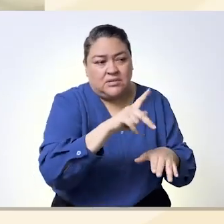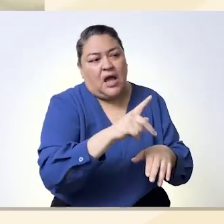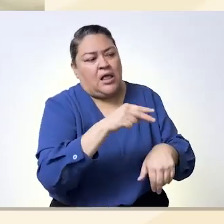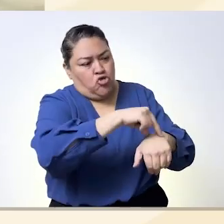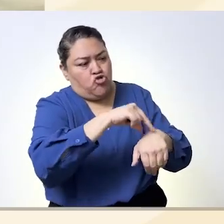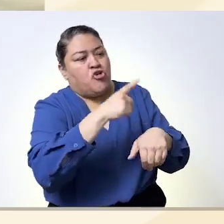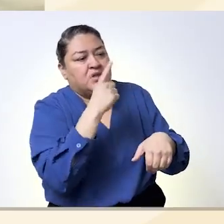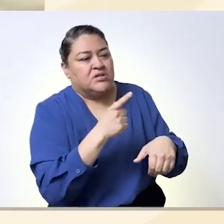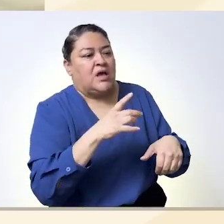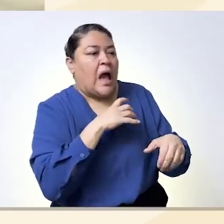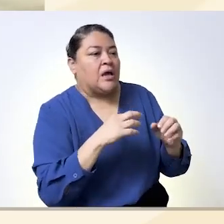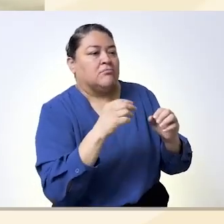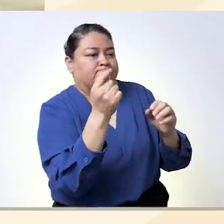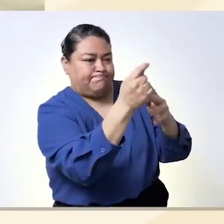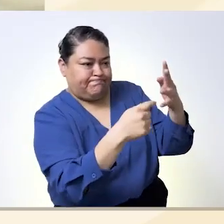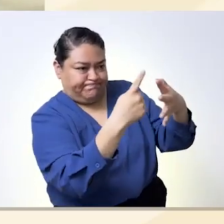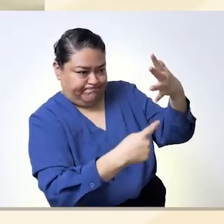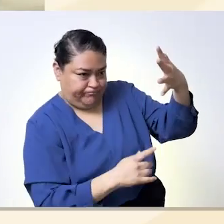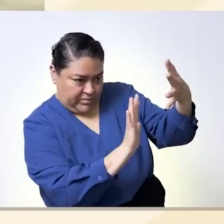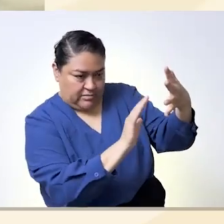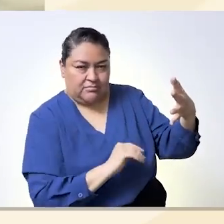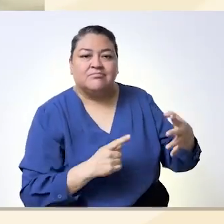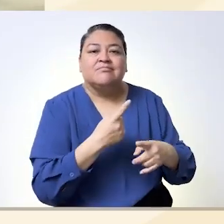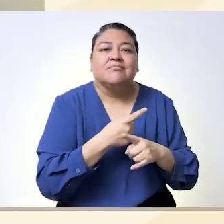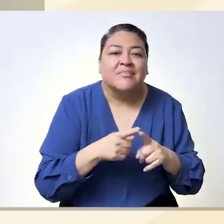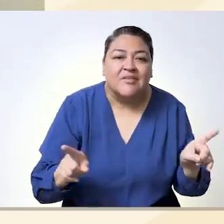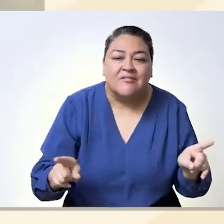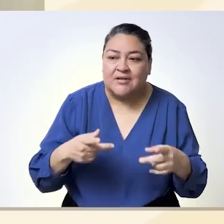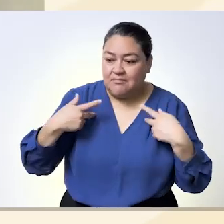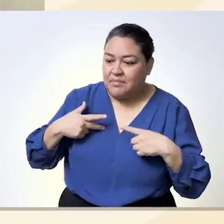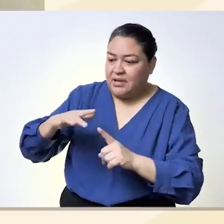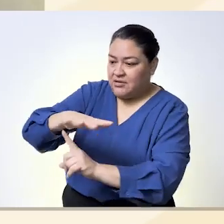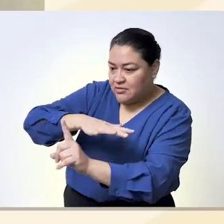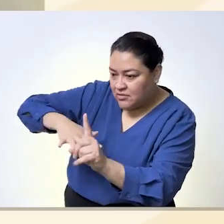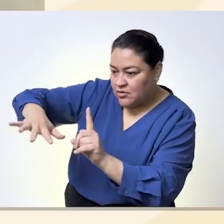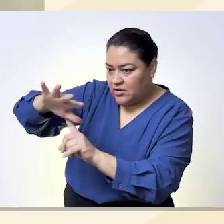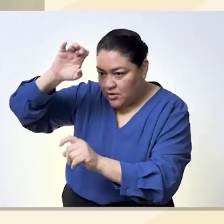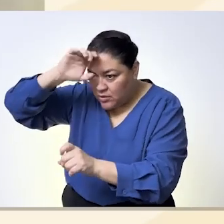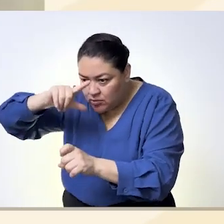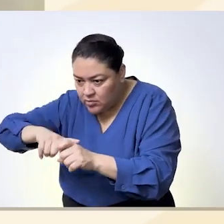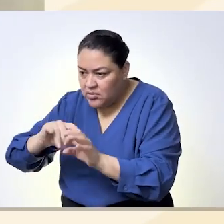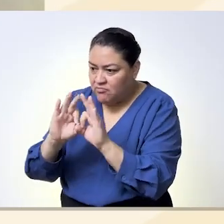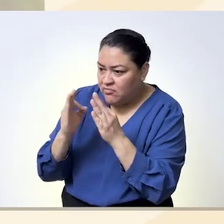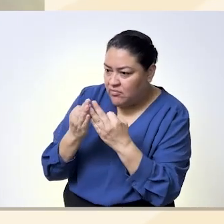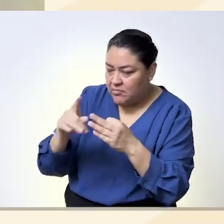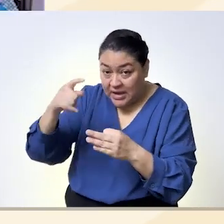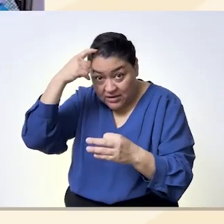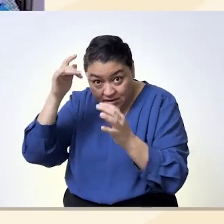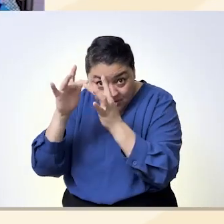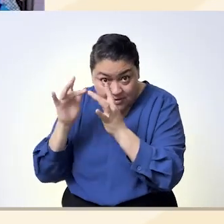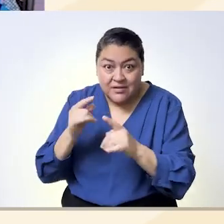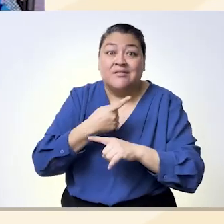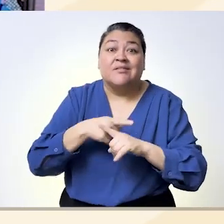que es como, un conjunto de síntomas y tú esto, ¿no? Es más bien, ¿cuál es tu contexto? ¿Cómo te relacionas? ¿Cuál es la norma? Y